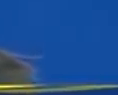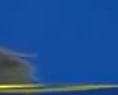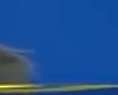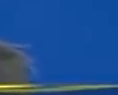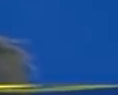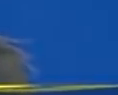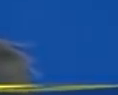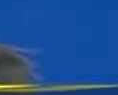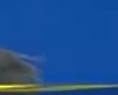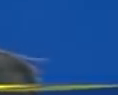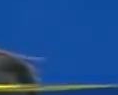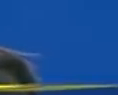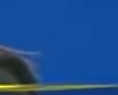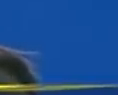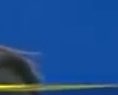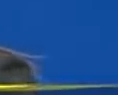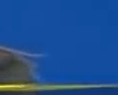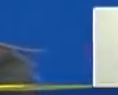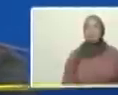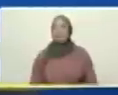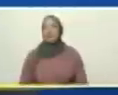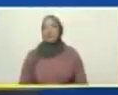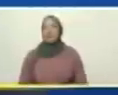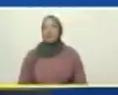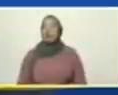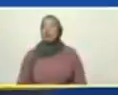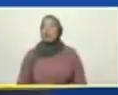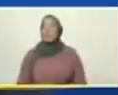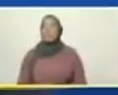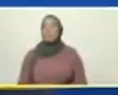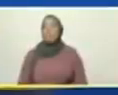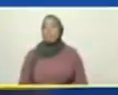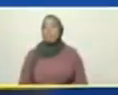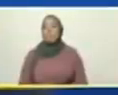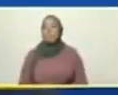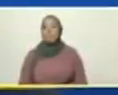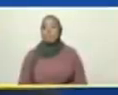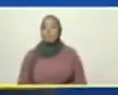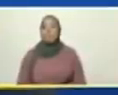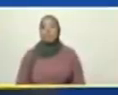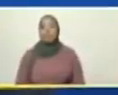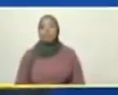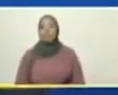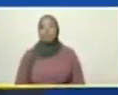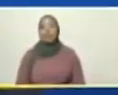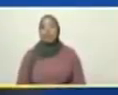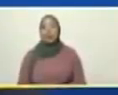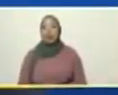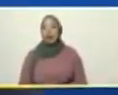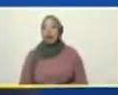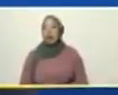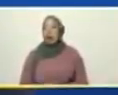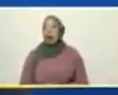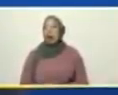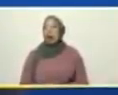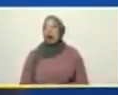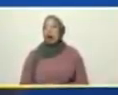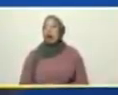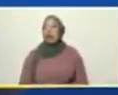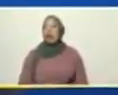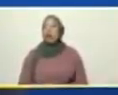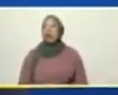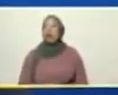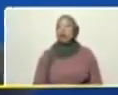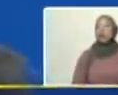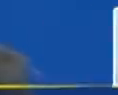ahora mismo está muriendo de hambre. Tampoco podemos olvidarnos de Afganistán. Nadie habla de eso, nadie habla de